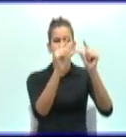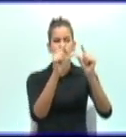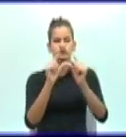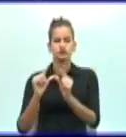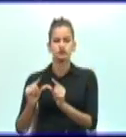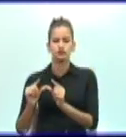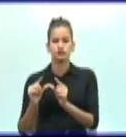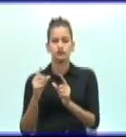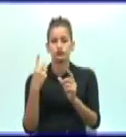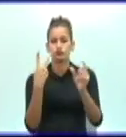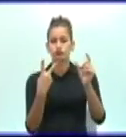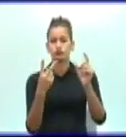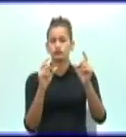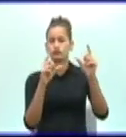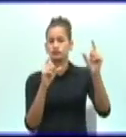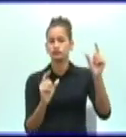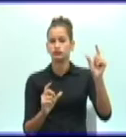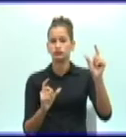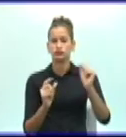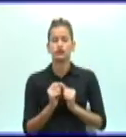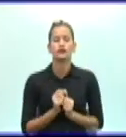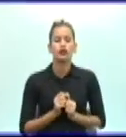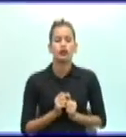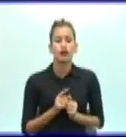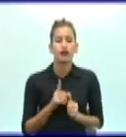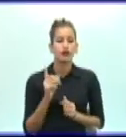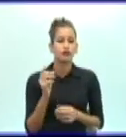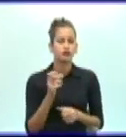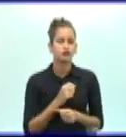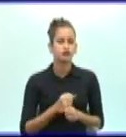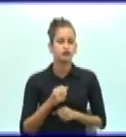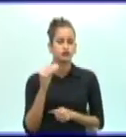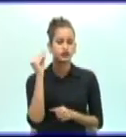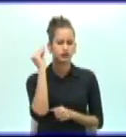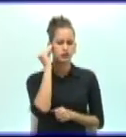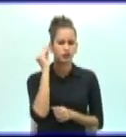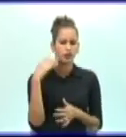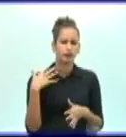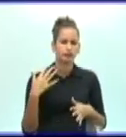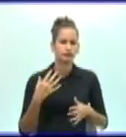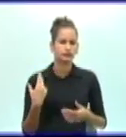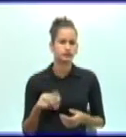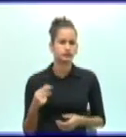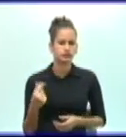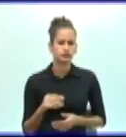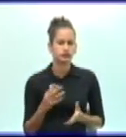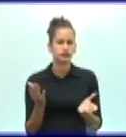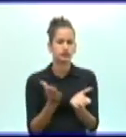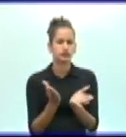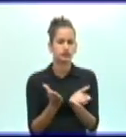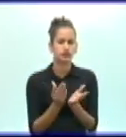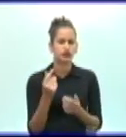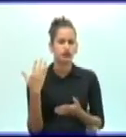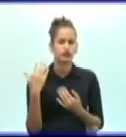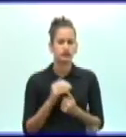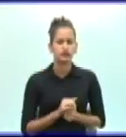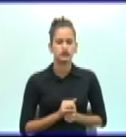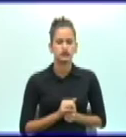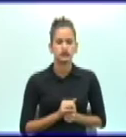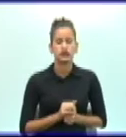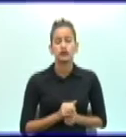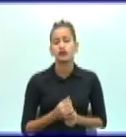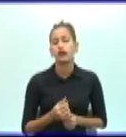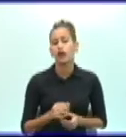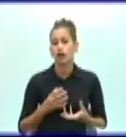pero aquí ahora aplicamos conocimientos que ya habíamos repasado para ver las propiedades. La figura se mueve en